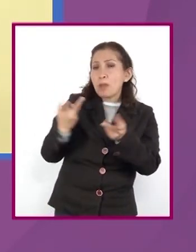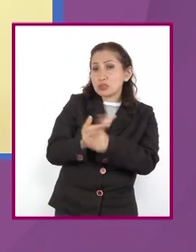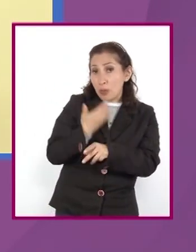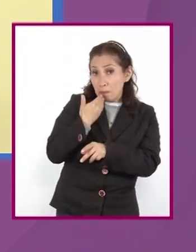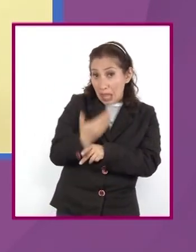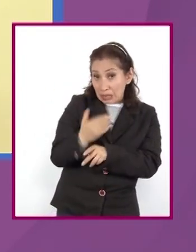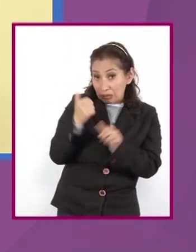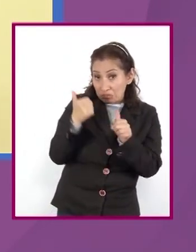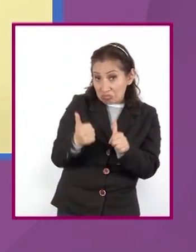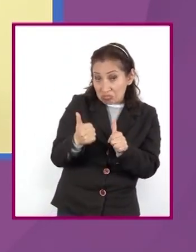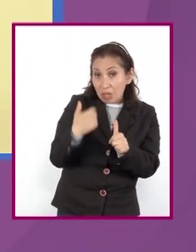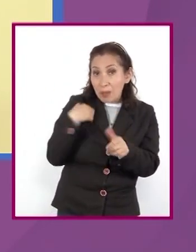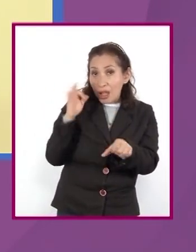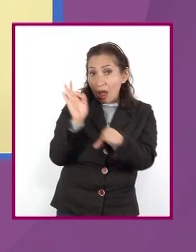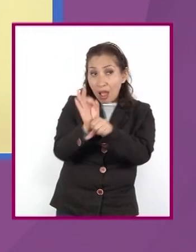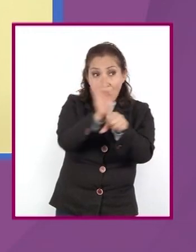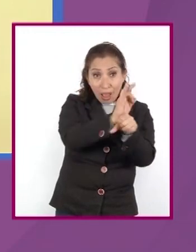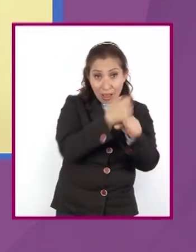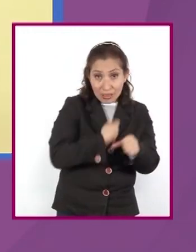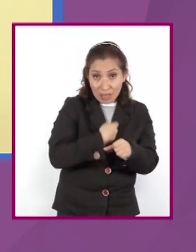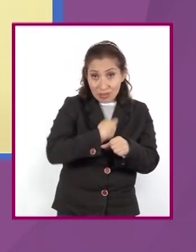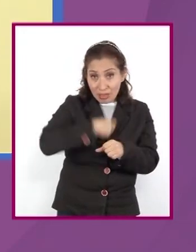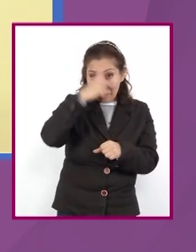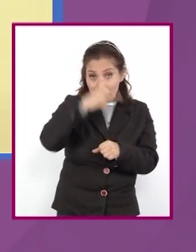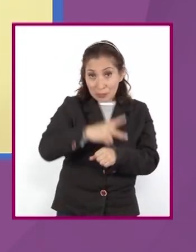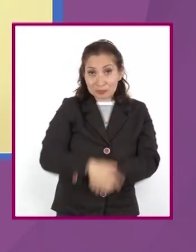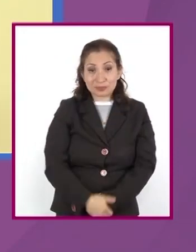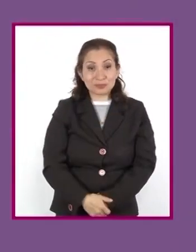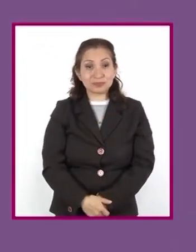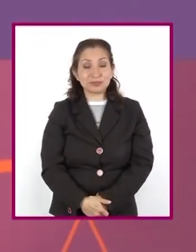lo que concierne al fortalecimiento de la identidad.